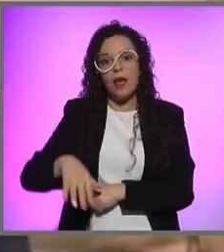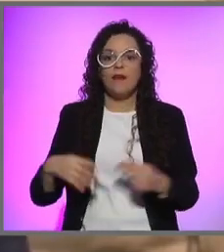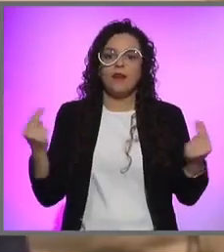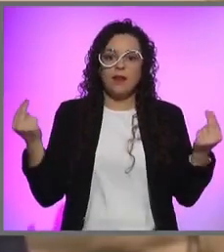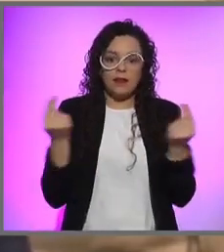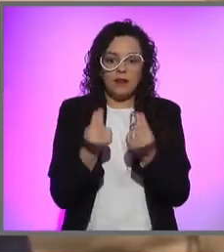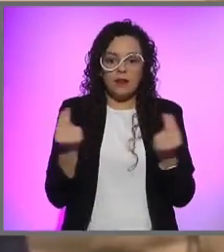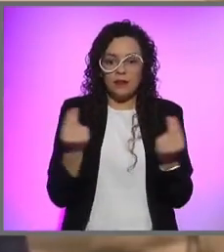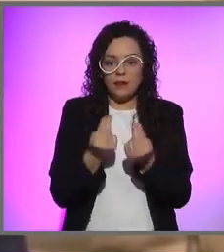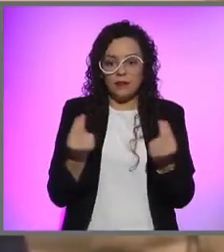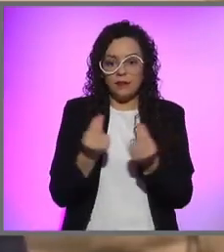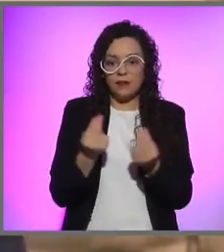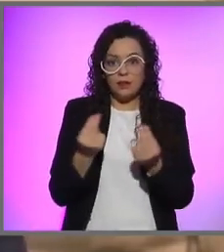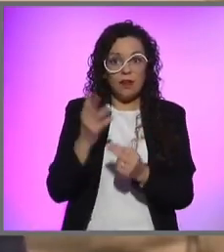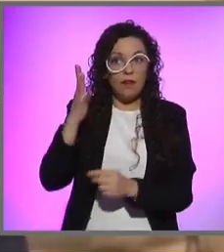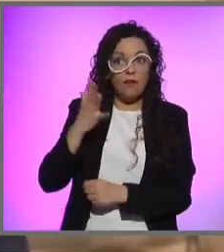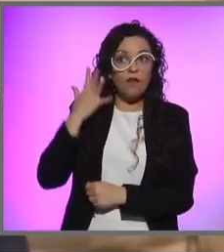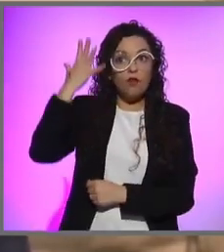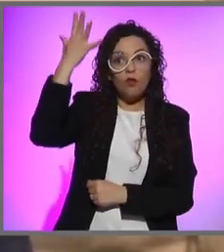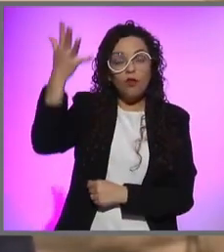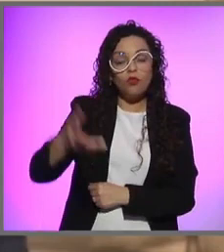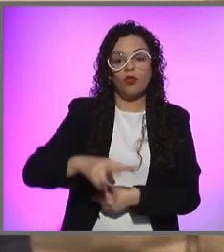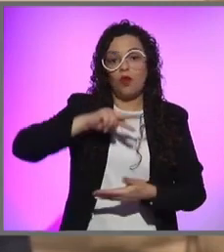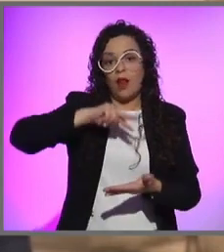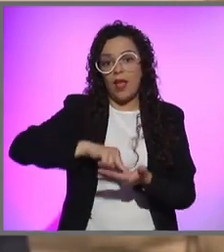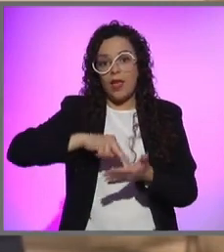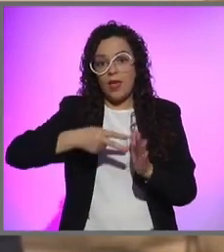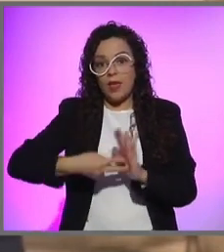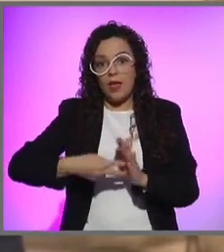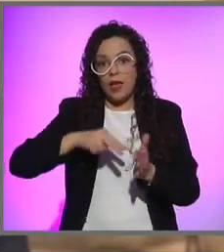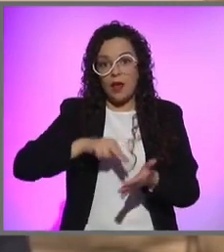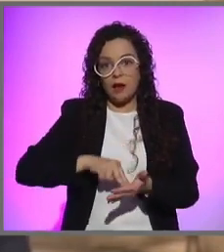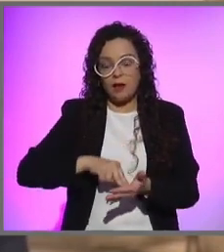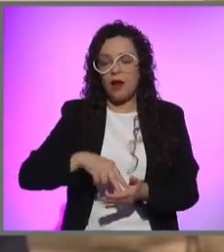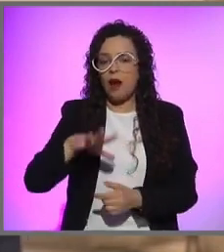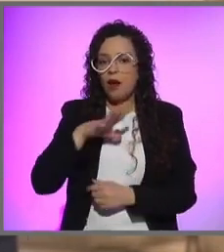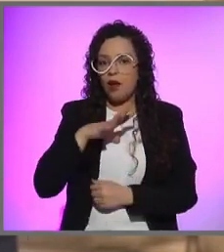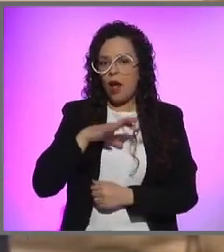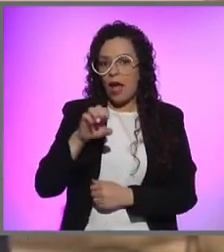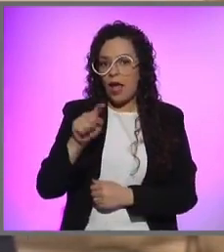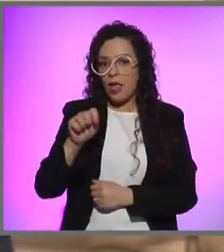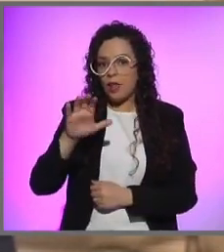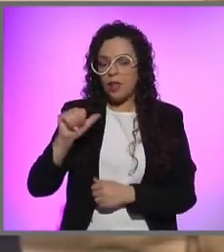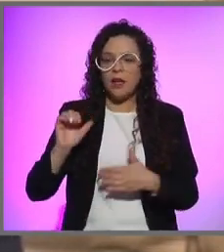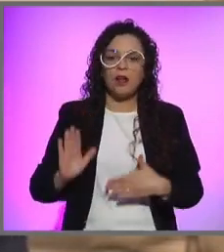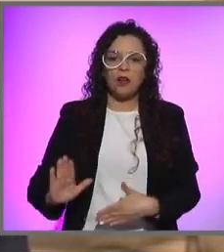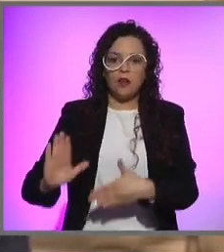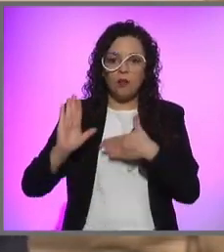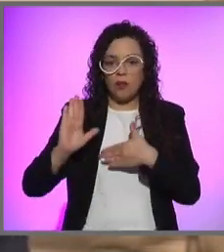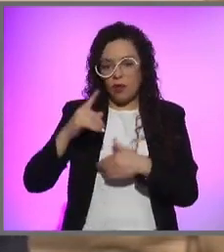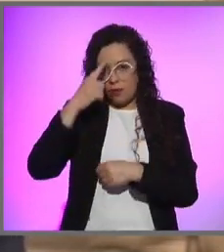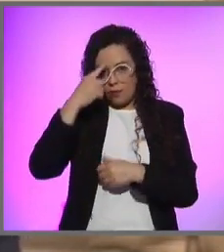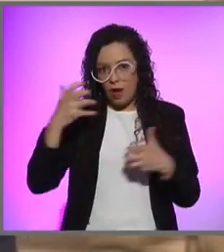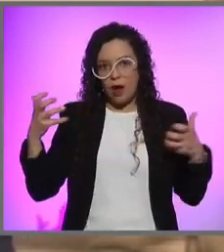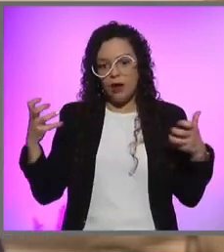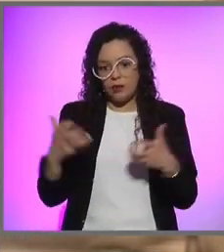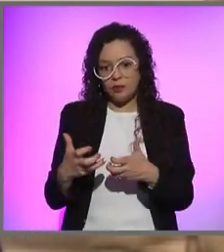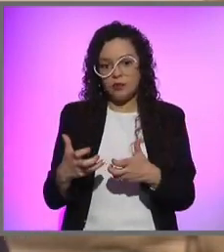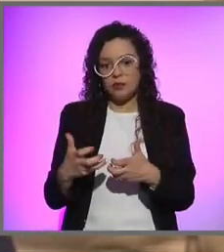ingenieros en el futuro tengan el compromiso ético y la formación para poder hacerlo, en